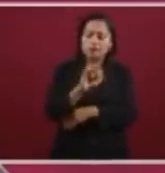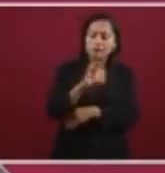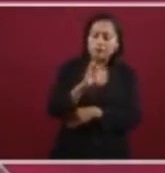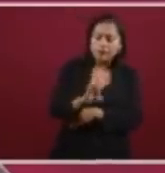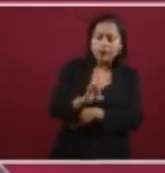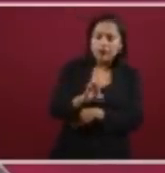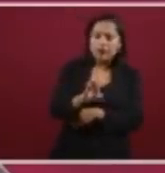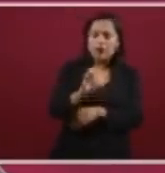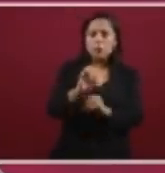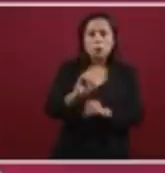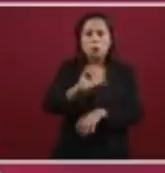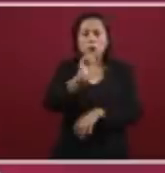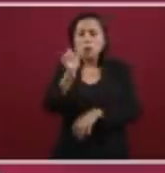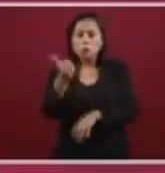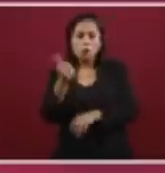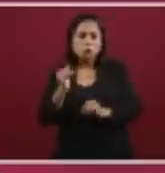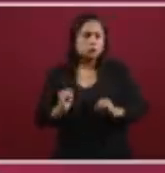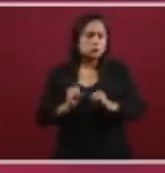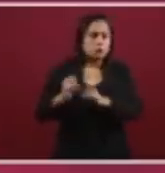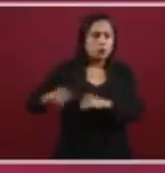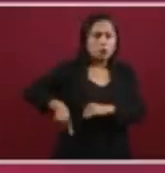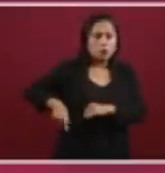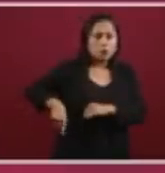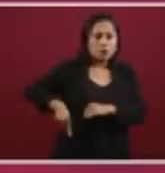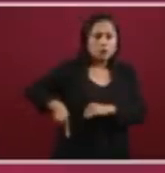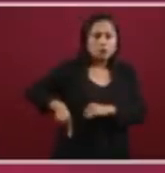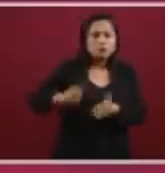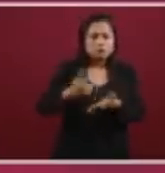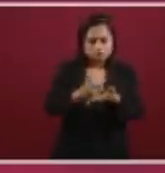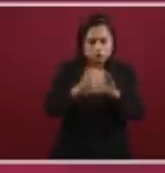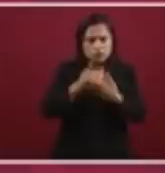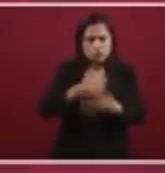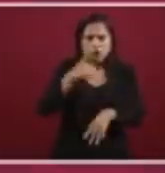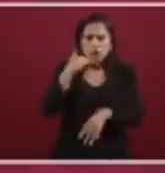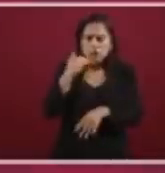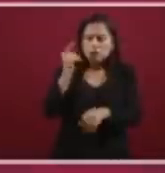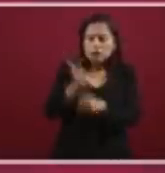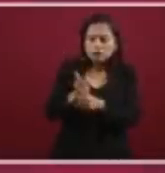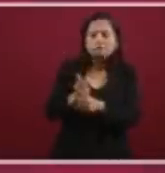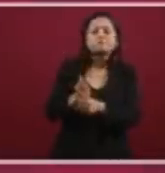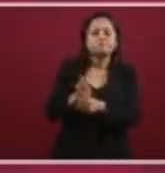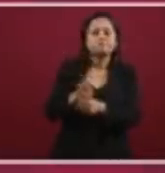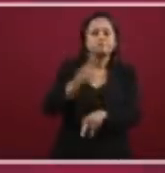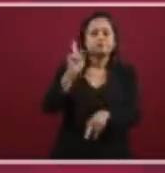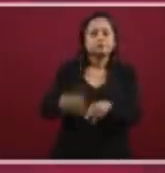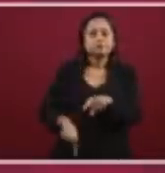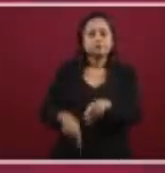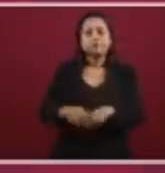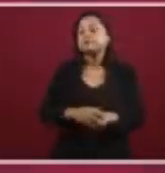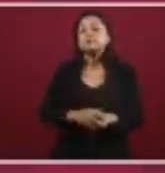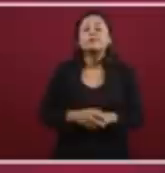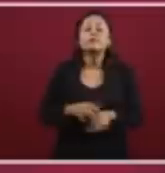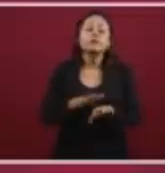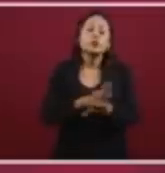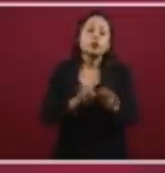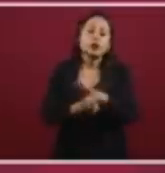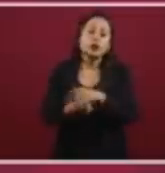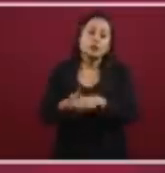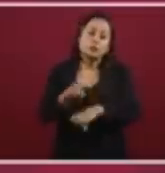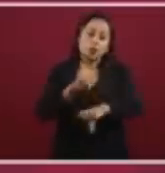en el gobierno el caso de las privatizaciones